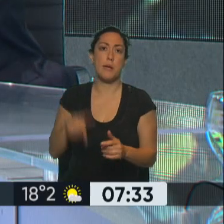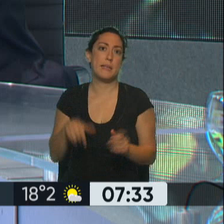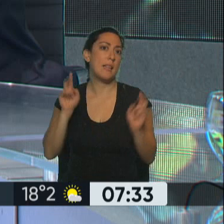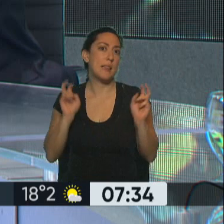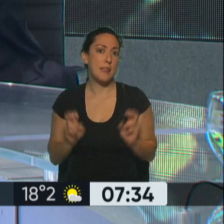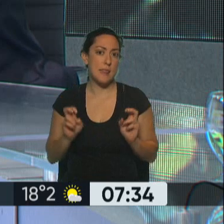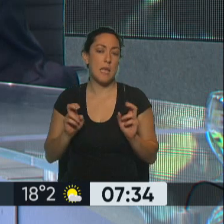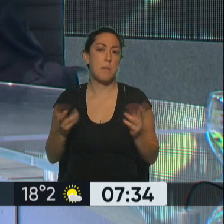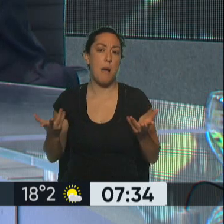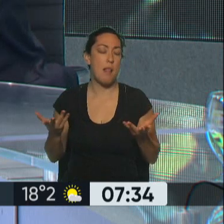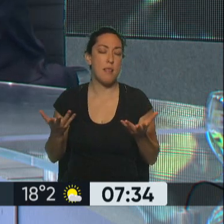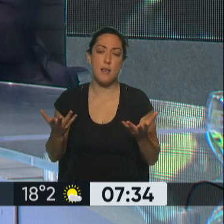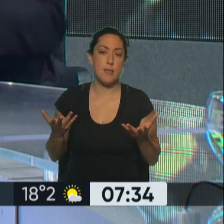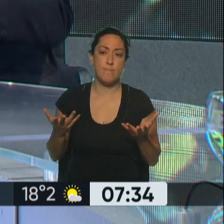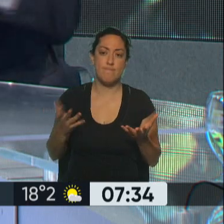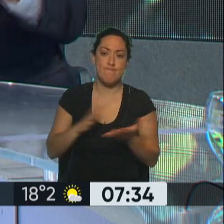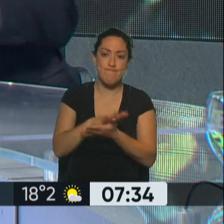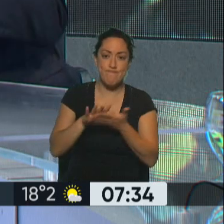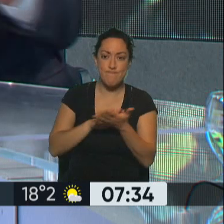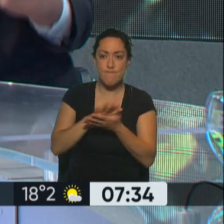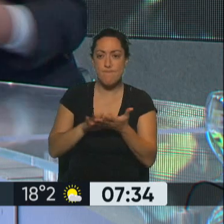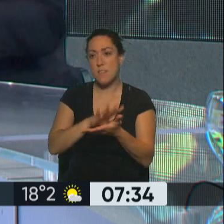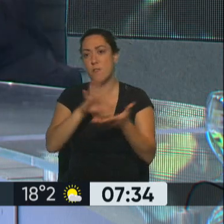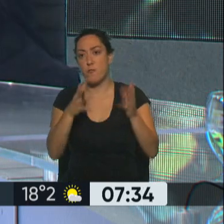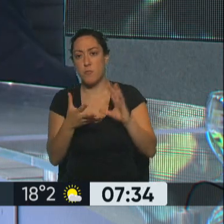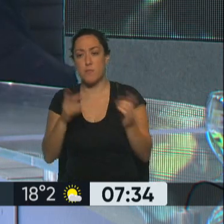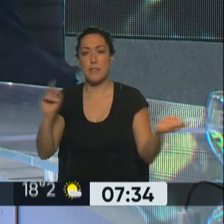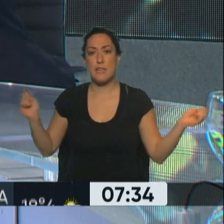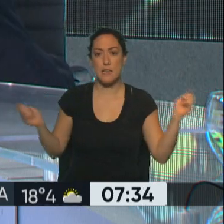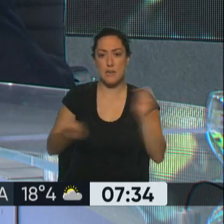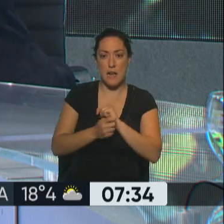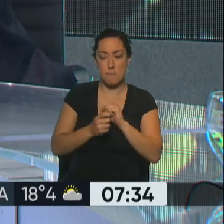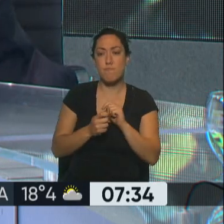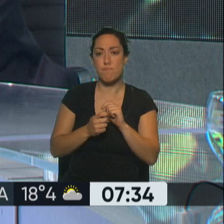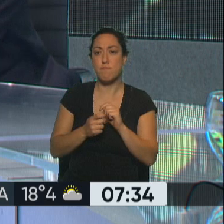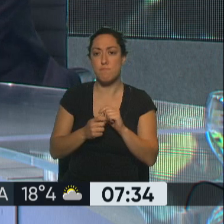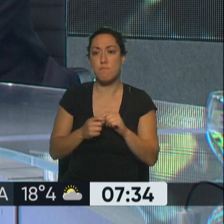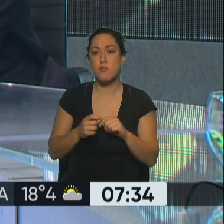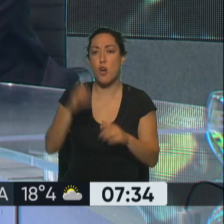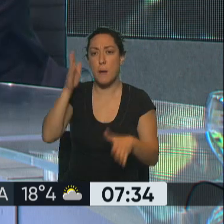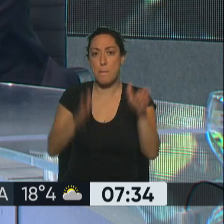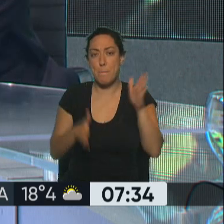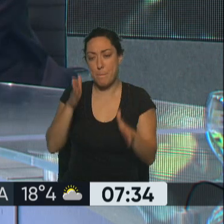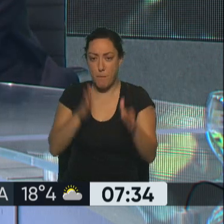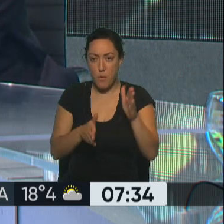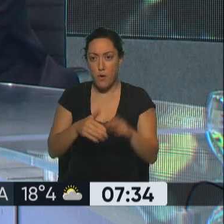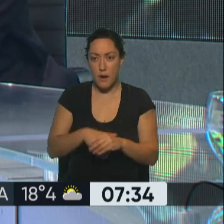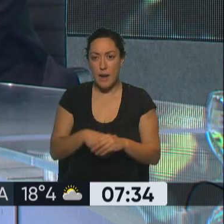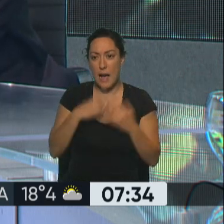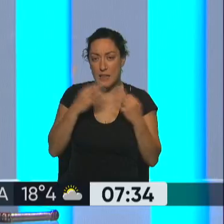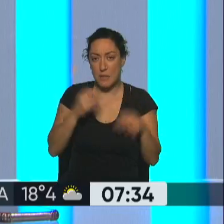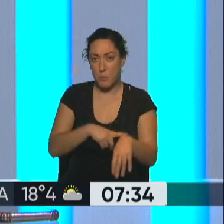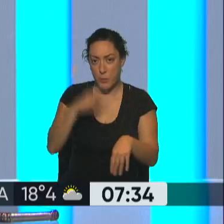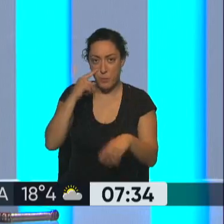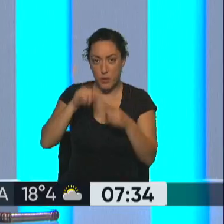de encontrarle la vuelta al cambio de tiempo, ¿no? El cambio de tiempo en tiempo real, Sí, ¿no?